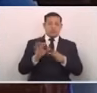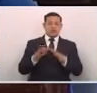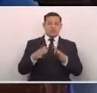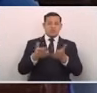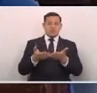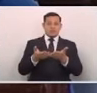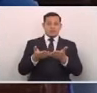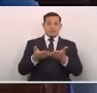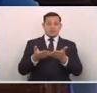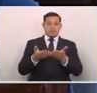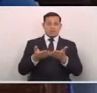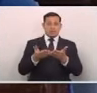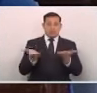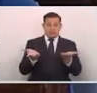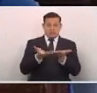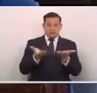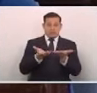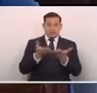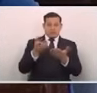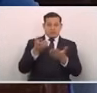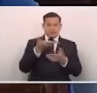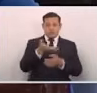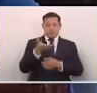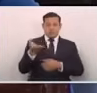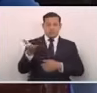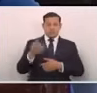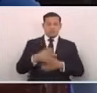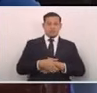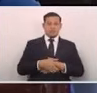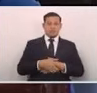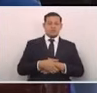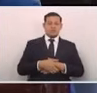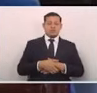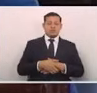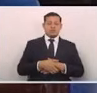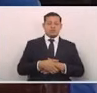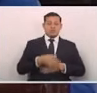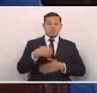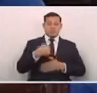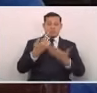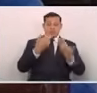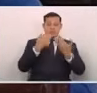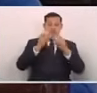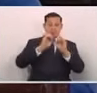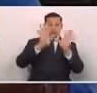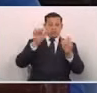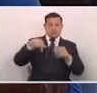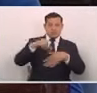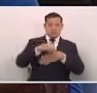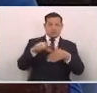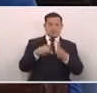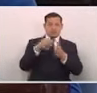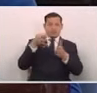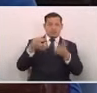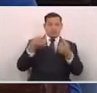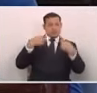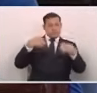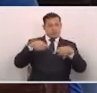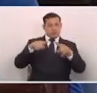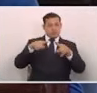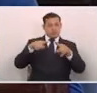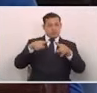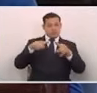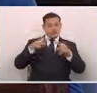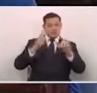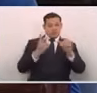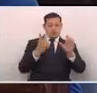eficiencia con la que se hacen las cosas. Yo estoy claro que aquí esta Asamblea Legislativa siempre fue una sucursal